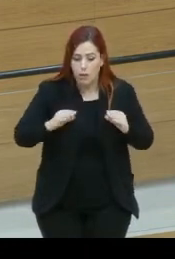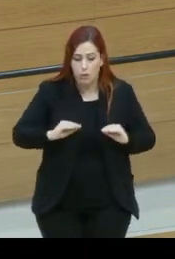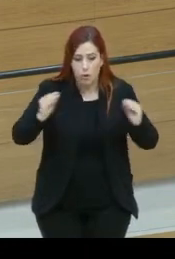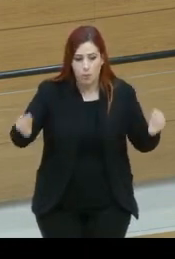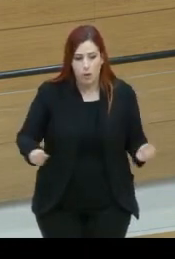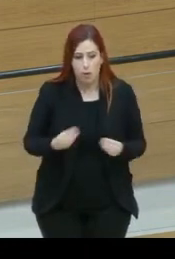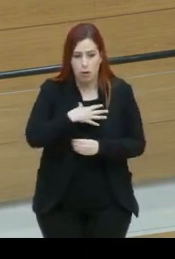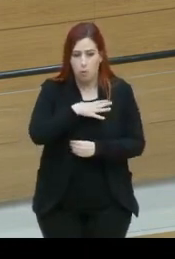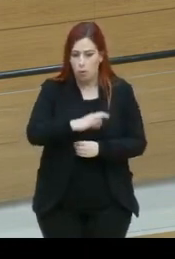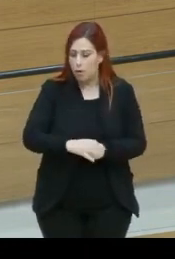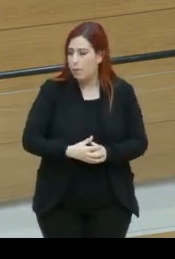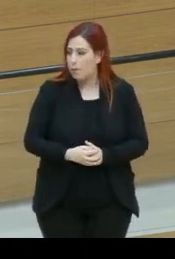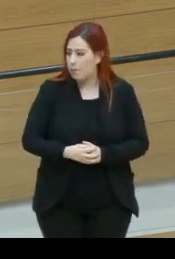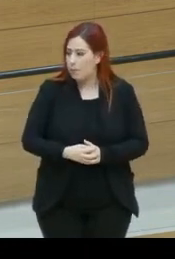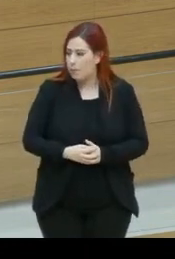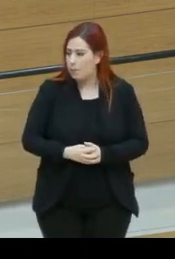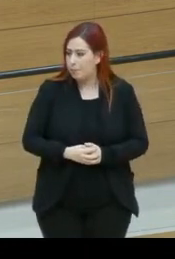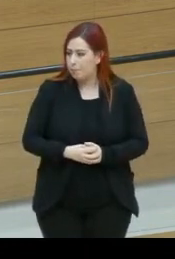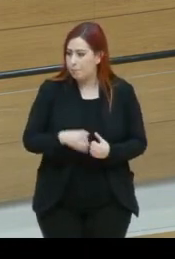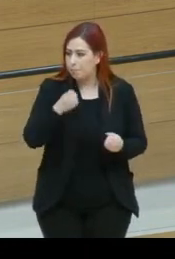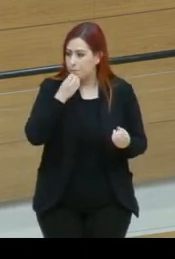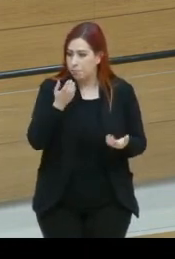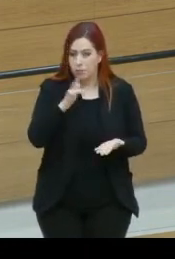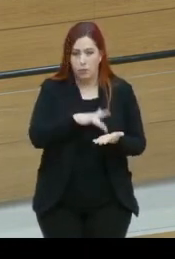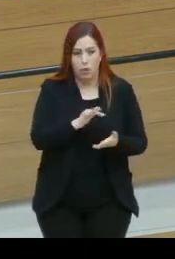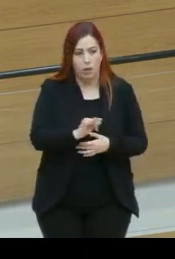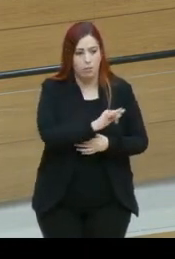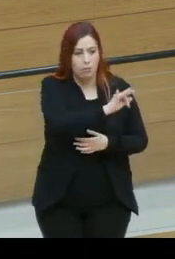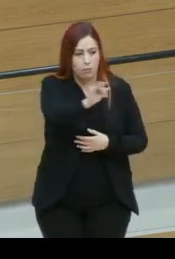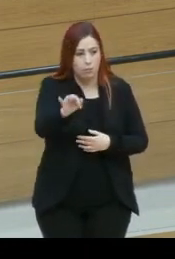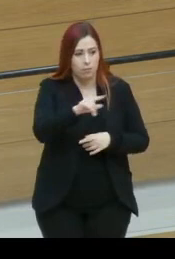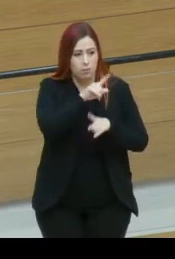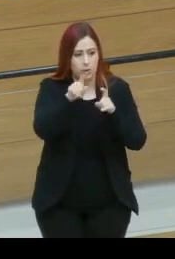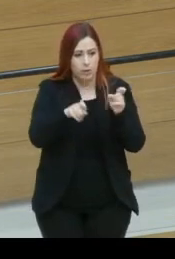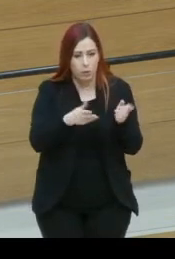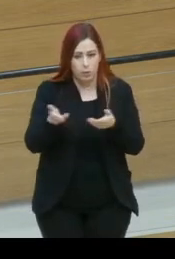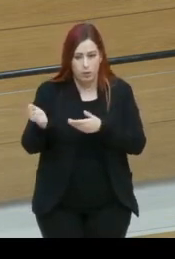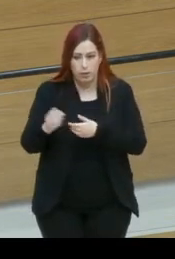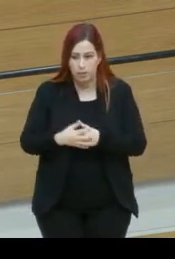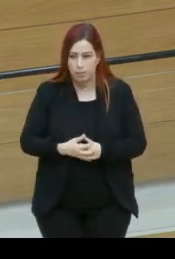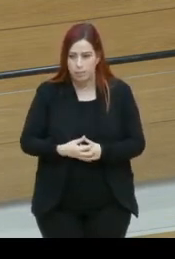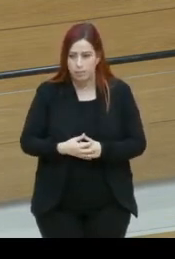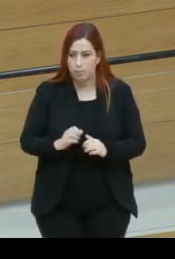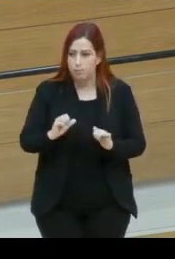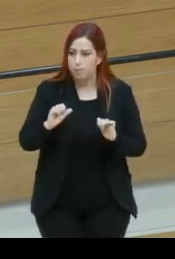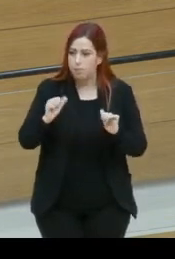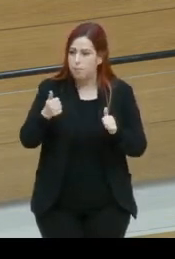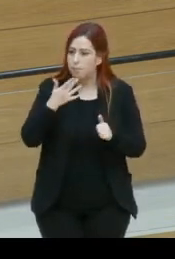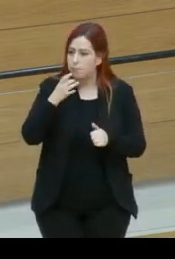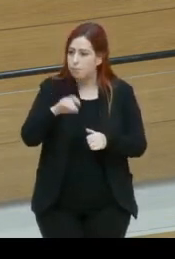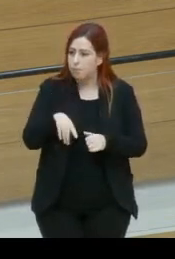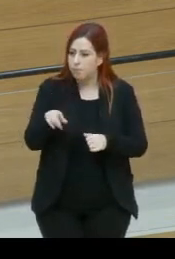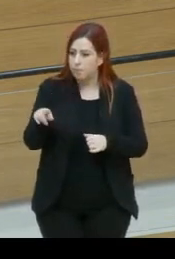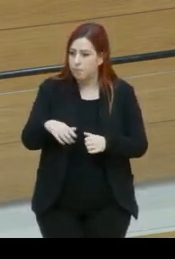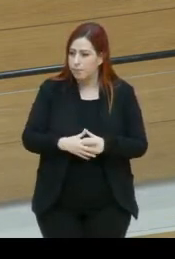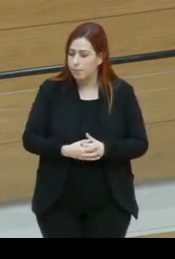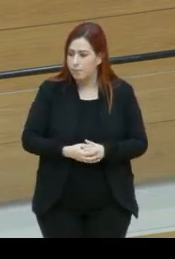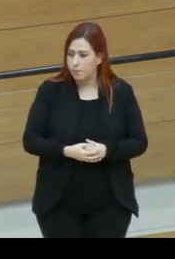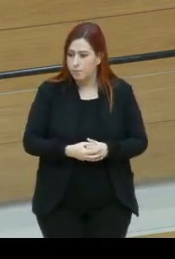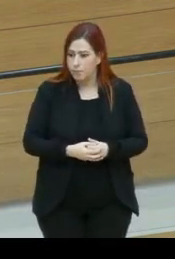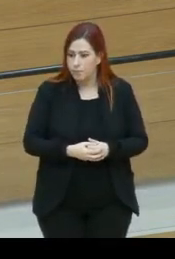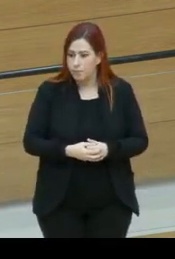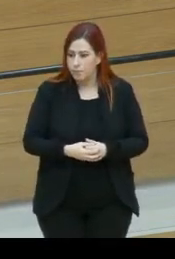vida. Bueno, abrimos el turno de preguntas. ¿Quién quiere preguntarle a Gonzalo?